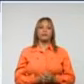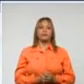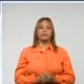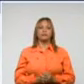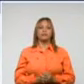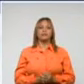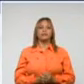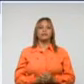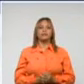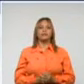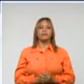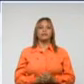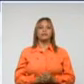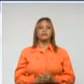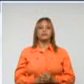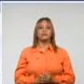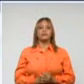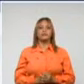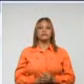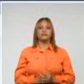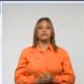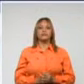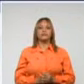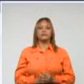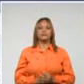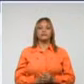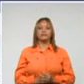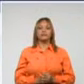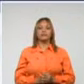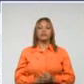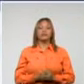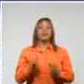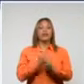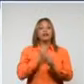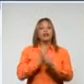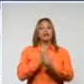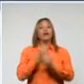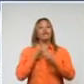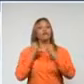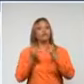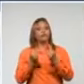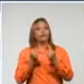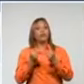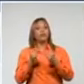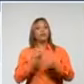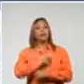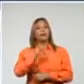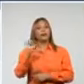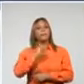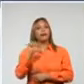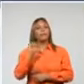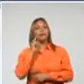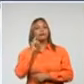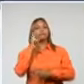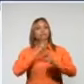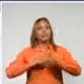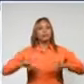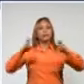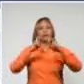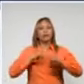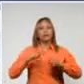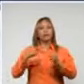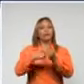vaya, por decirlo de alguna manera, y lo que sí se trabaja duramente es en lograr una vacuna que